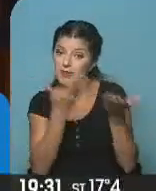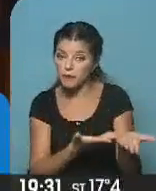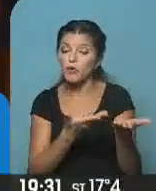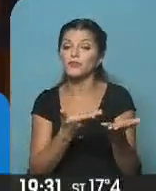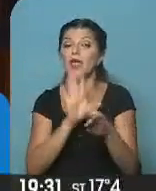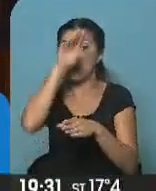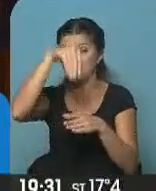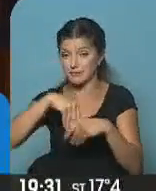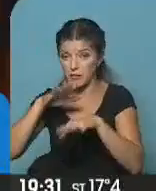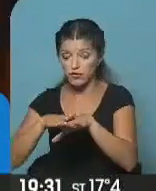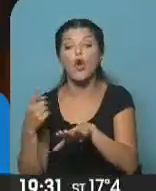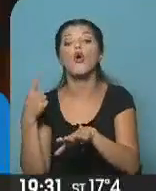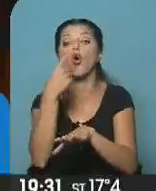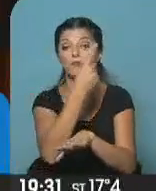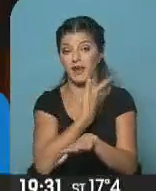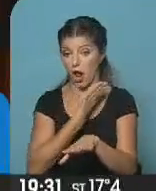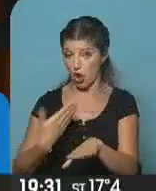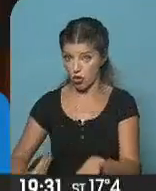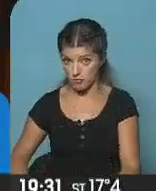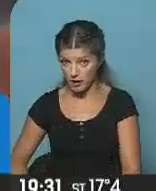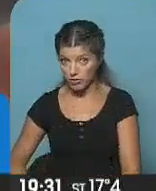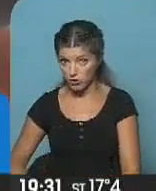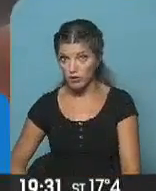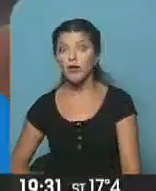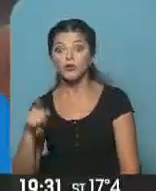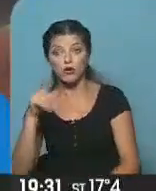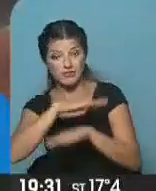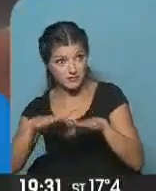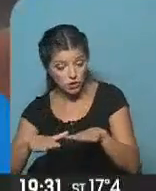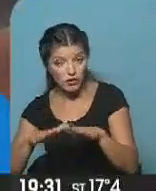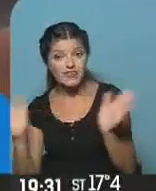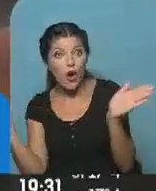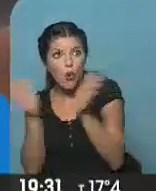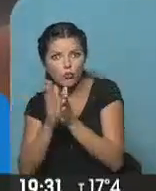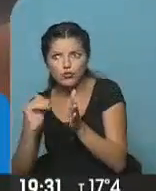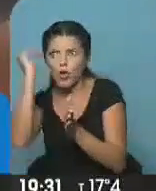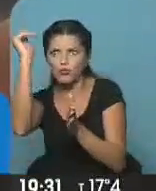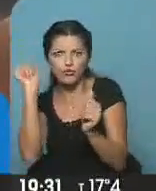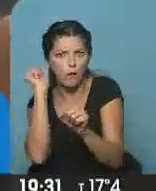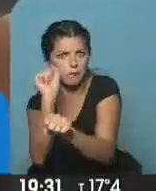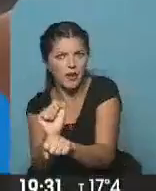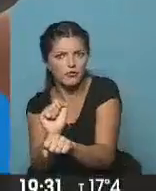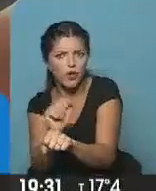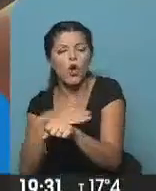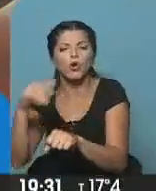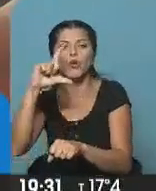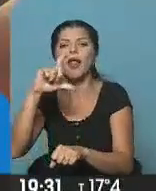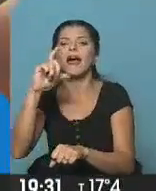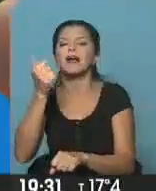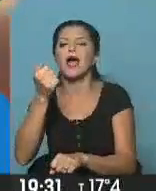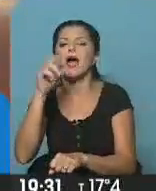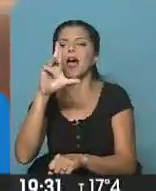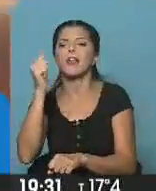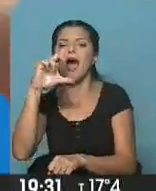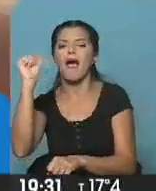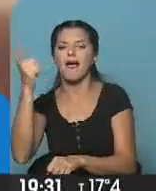en contra del gobierno son chicos que están detenidos con adultos en servicios de inteligencia en caracas y que no han tenido acceso